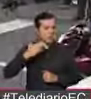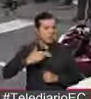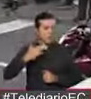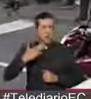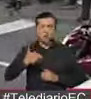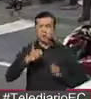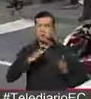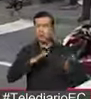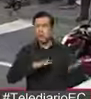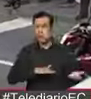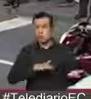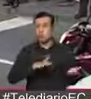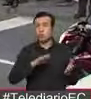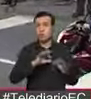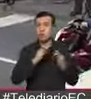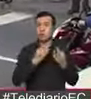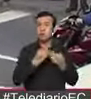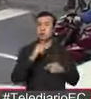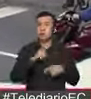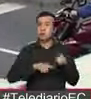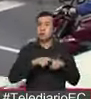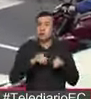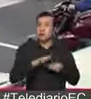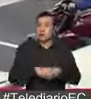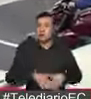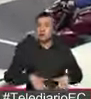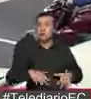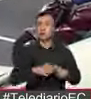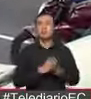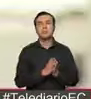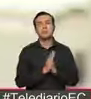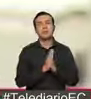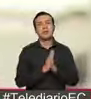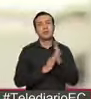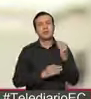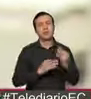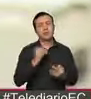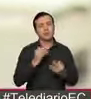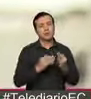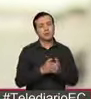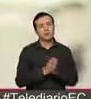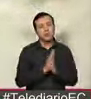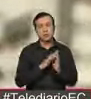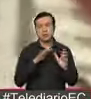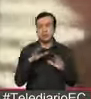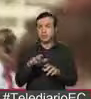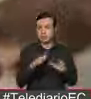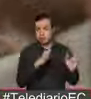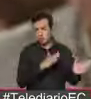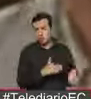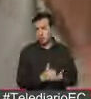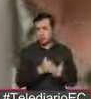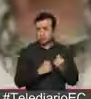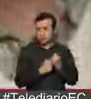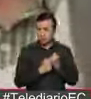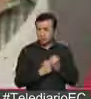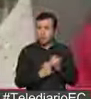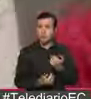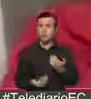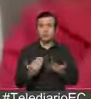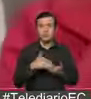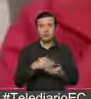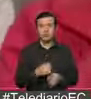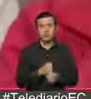sábado familiares y amigos además es solicitar justicia exigen acciones que permitan devolver la seguridad